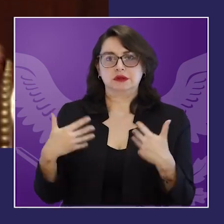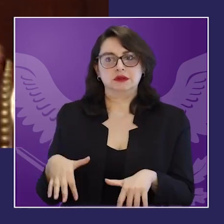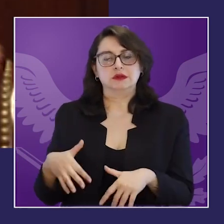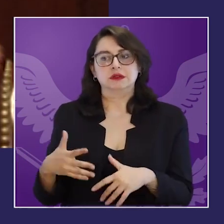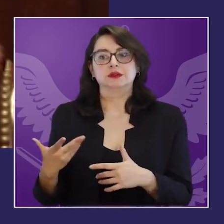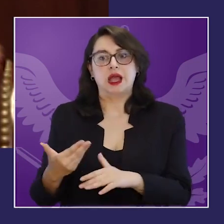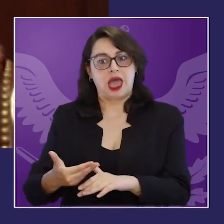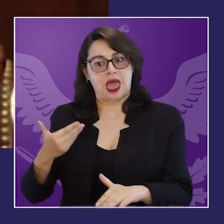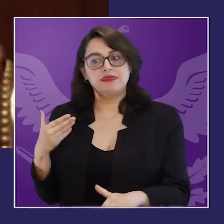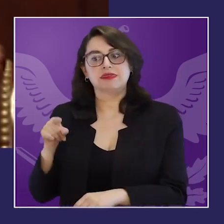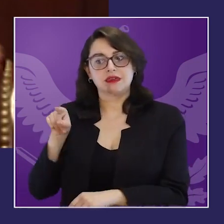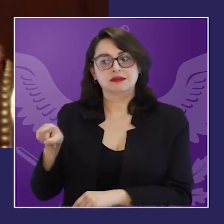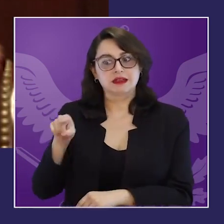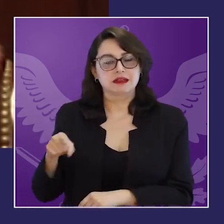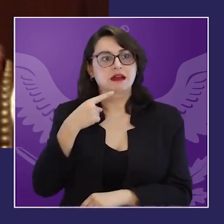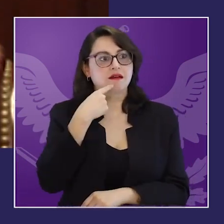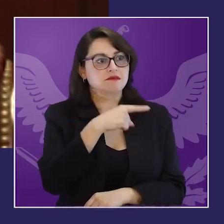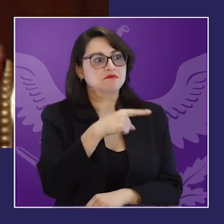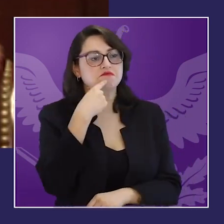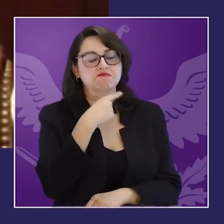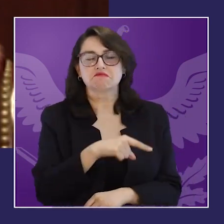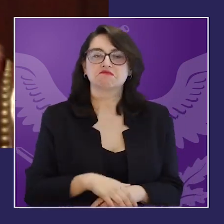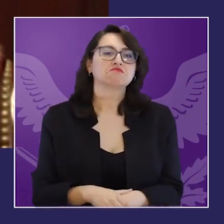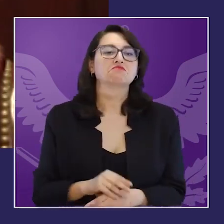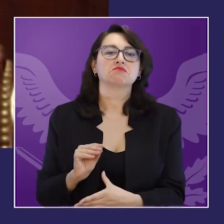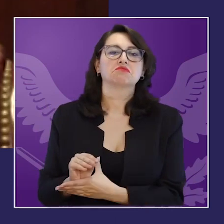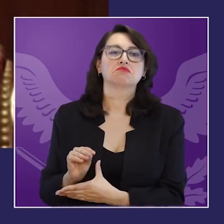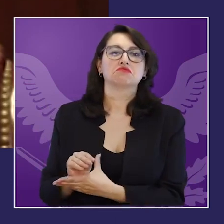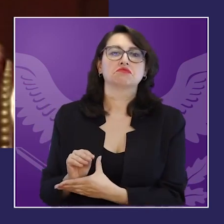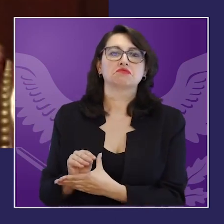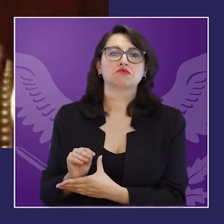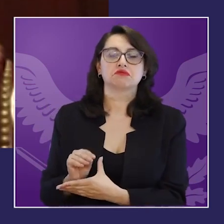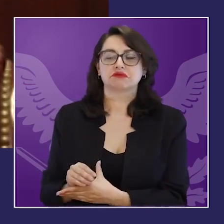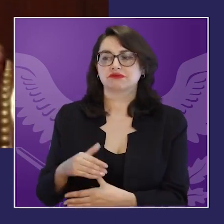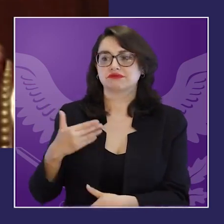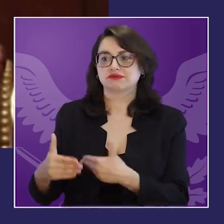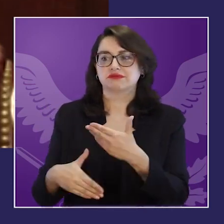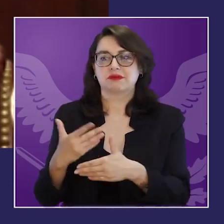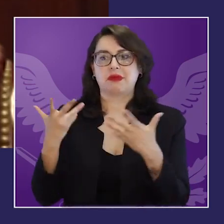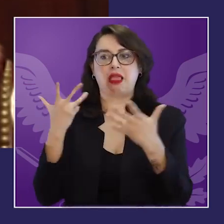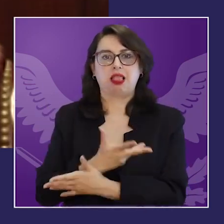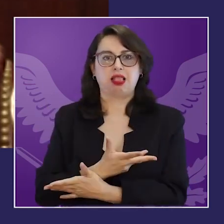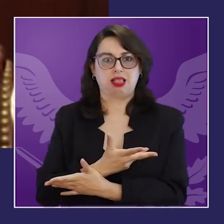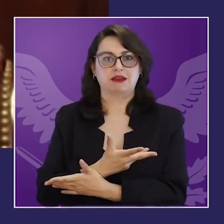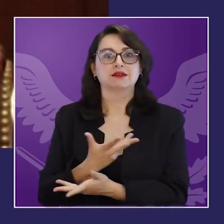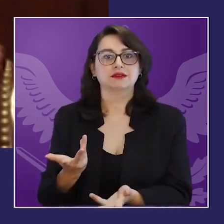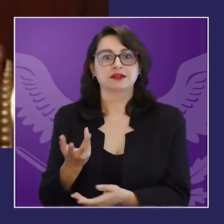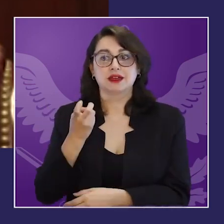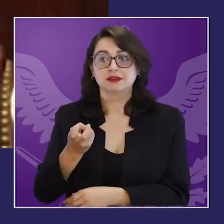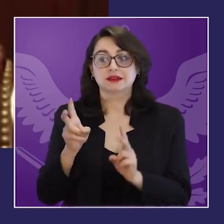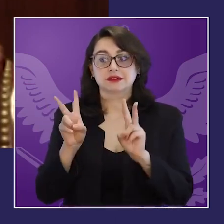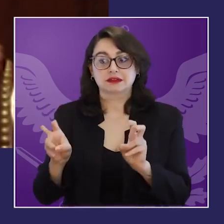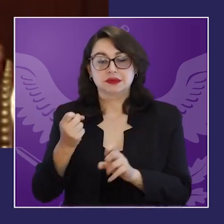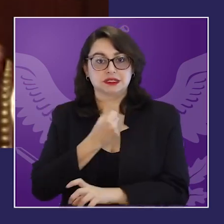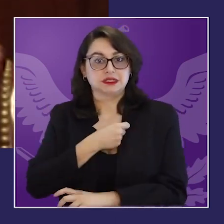de lo que se muestra en el estudio es que también la mala atención, la violencia institucional lleva a que efectivamente ella se muera, y aún